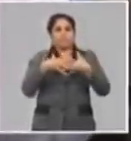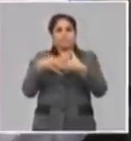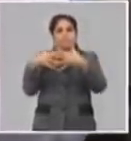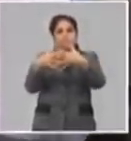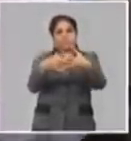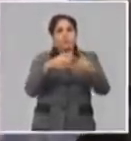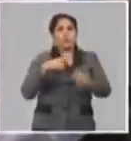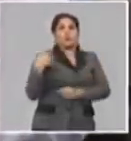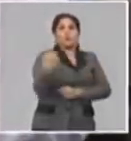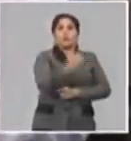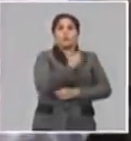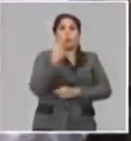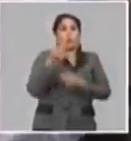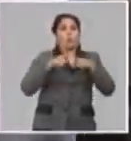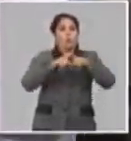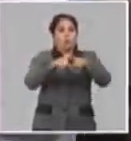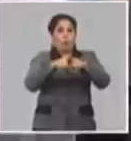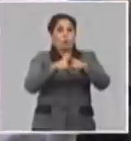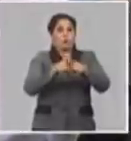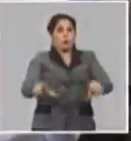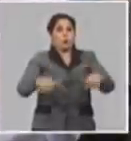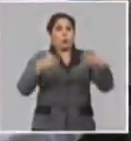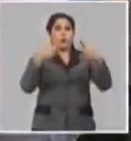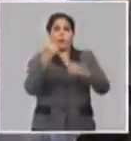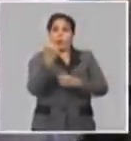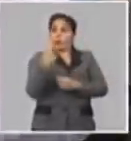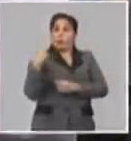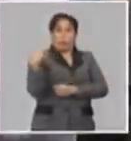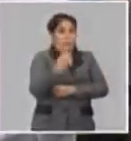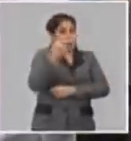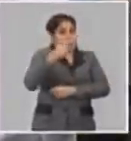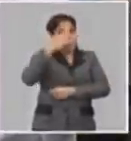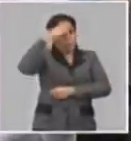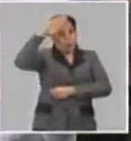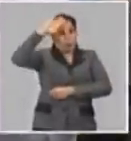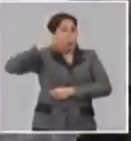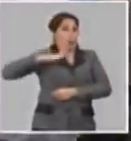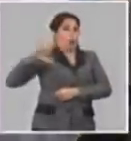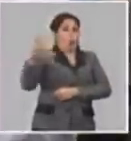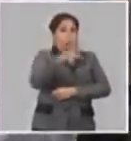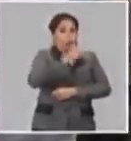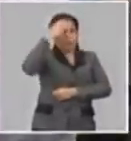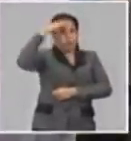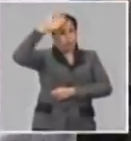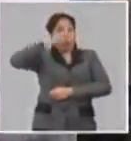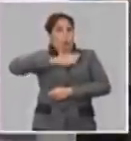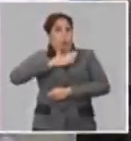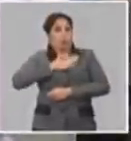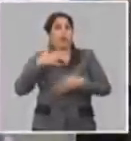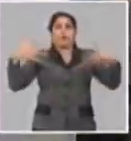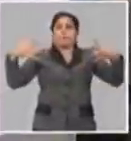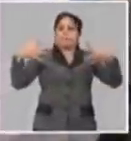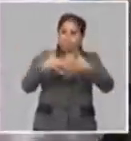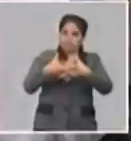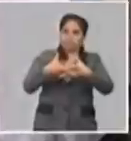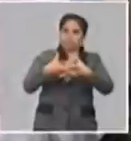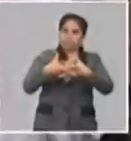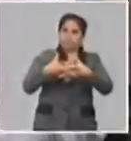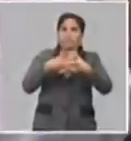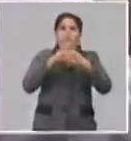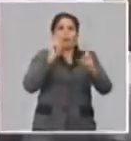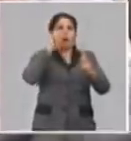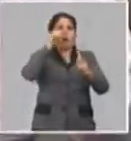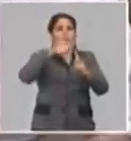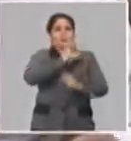que todos juntos, que somos uno, porque todos somos Cuba, todos juntos nos unamos en función de ese